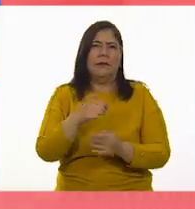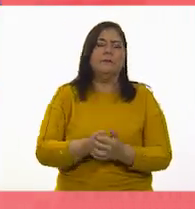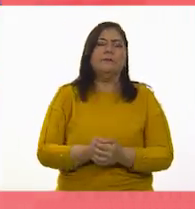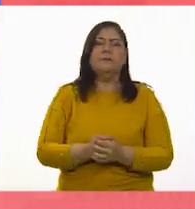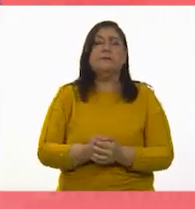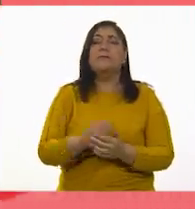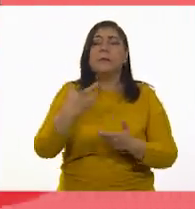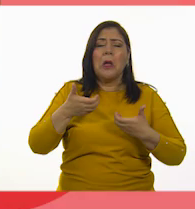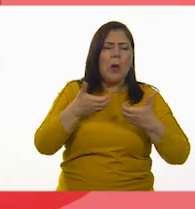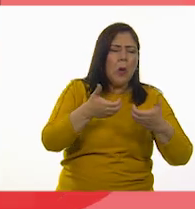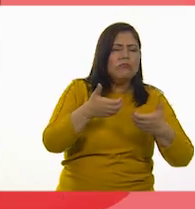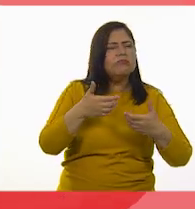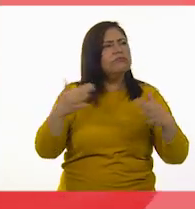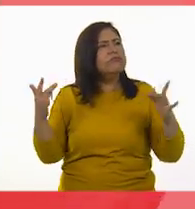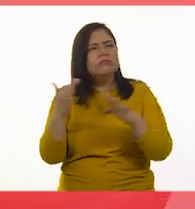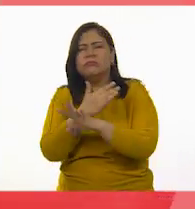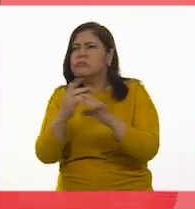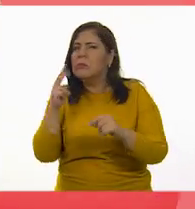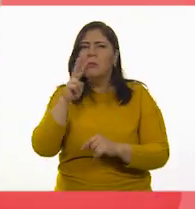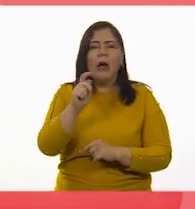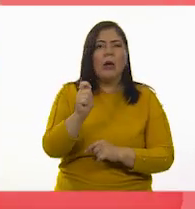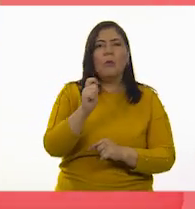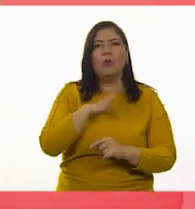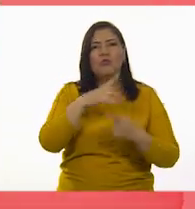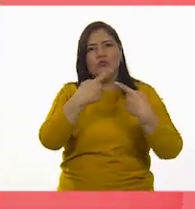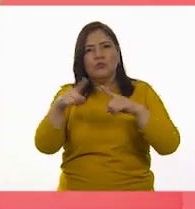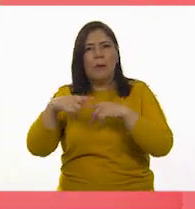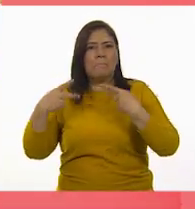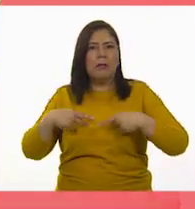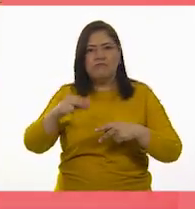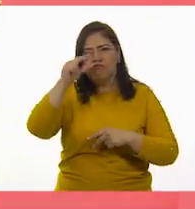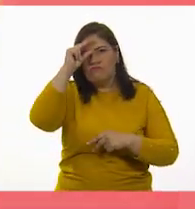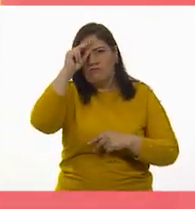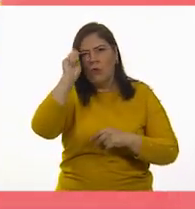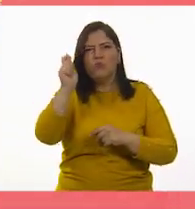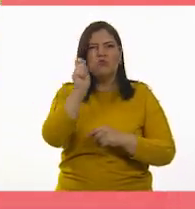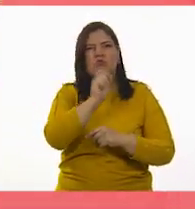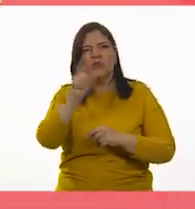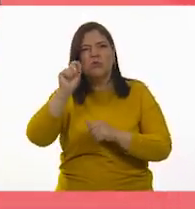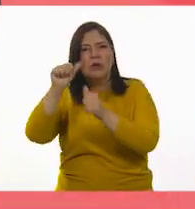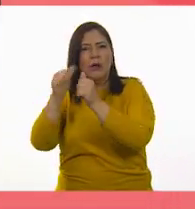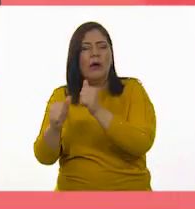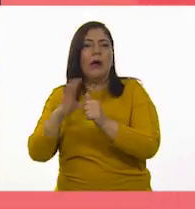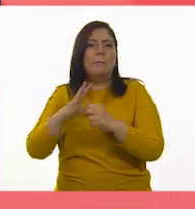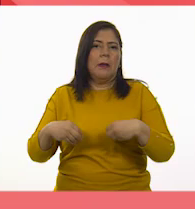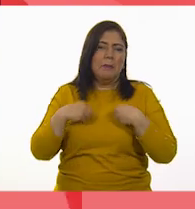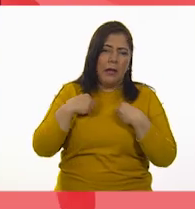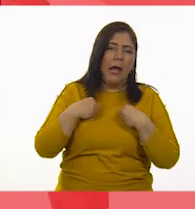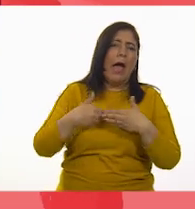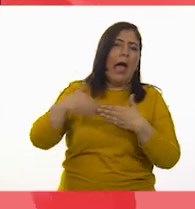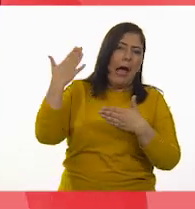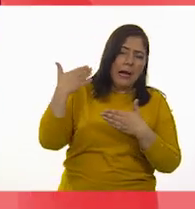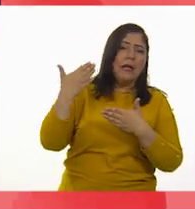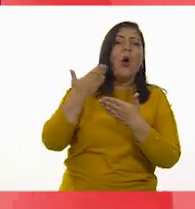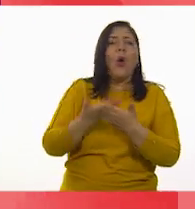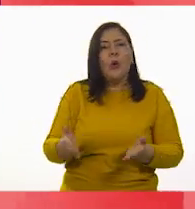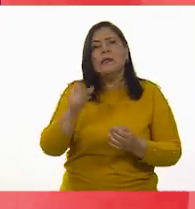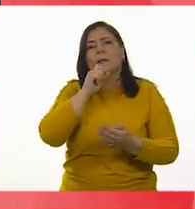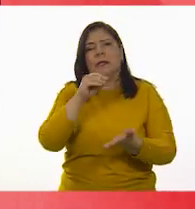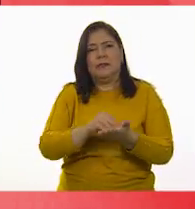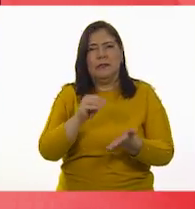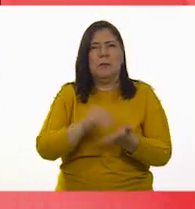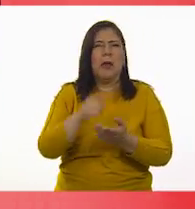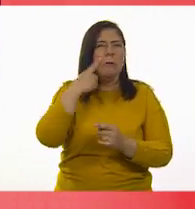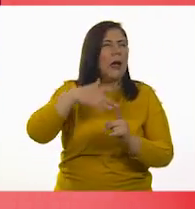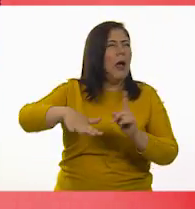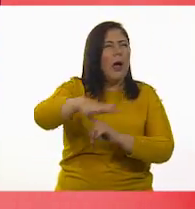En sus calles se reconoce un ambiente intelectual por la gran cantidad de artistas que viven aquí y que aún conserva un ritmo